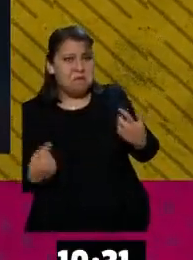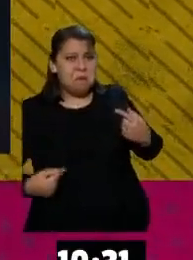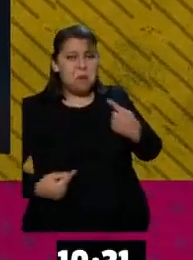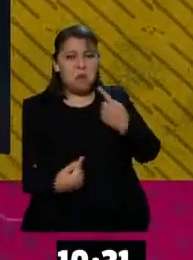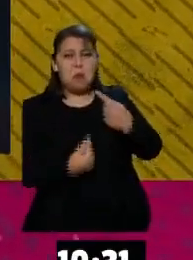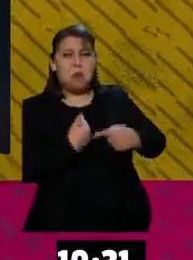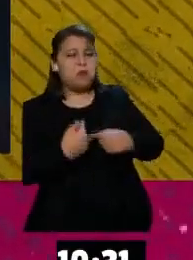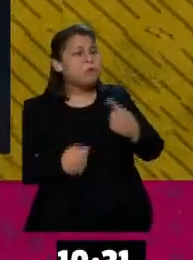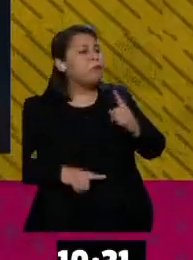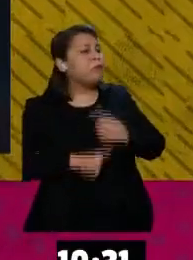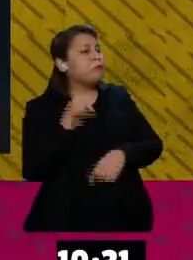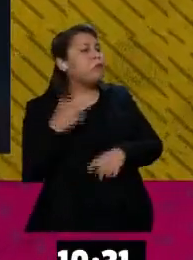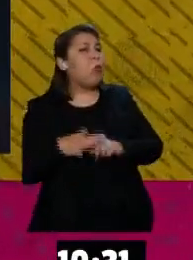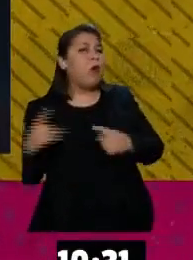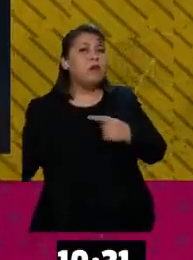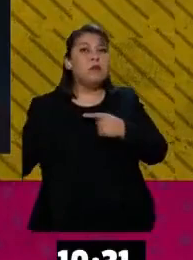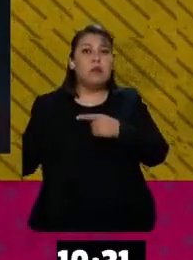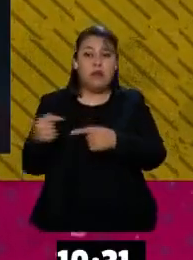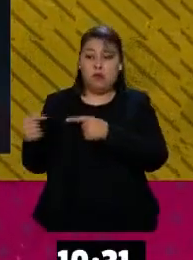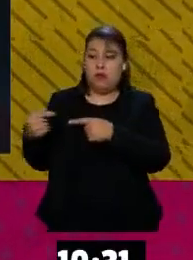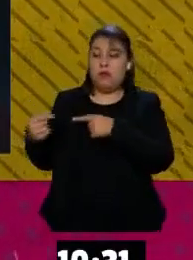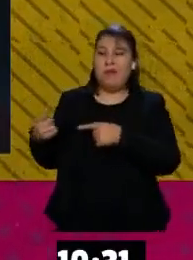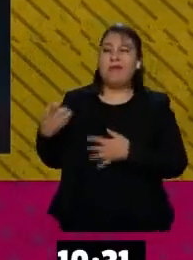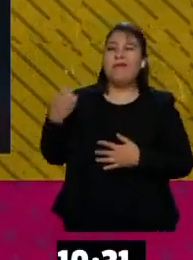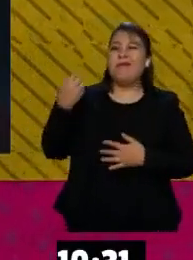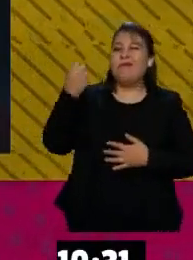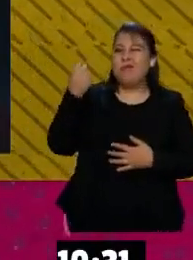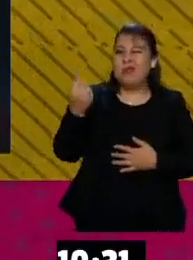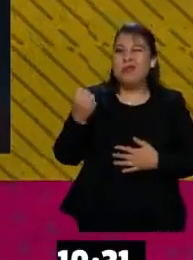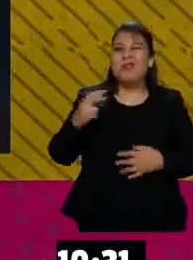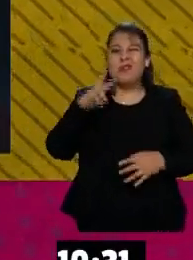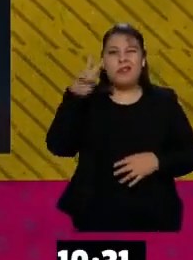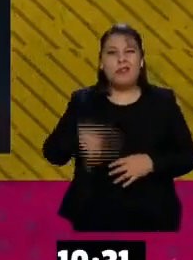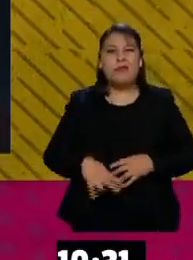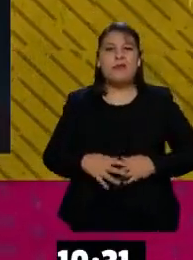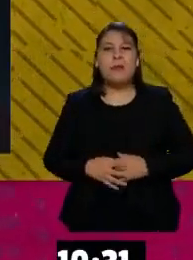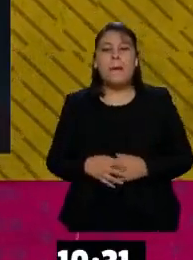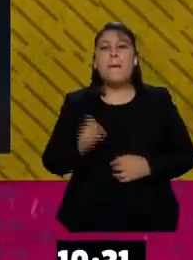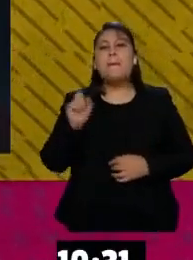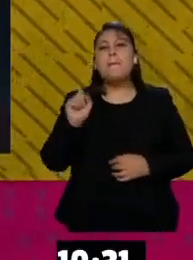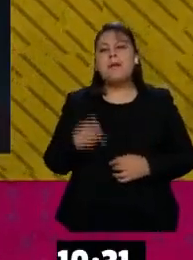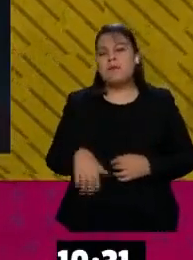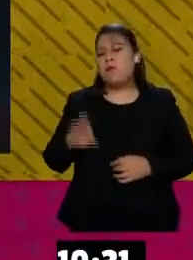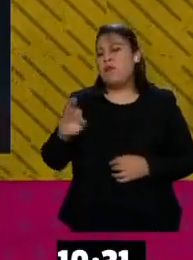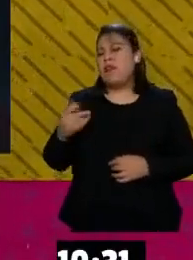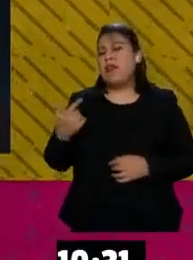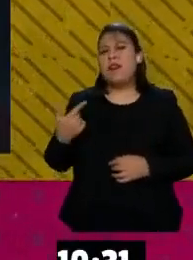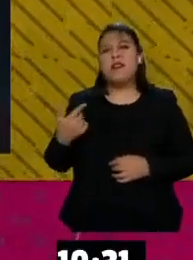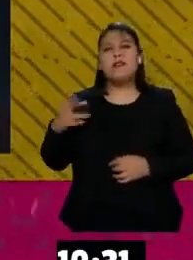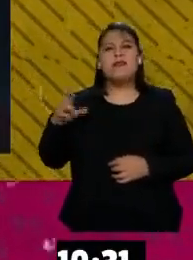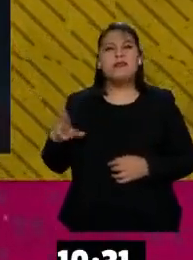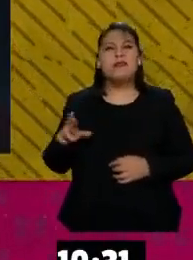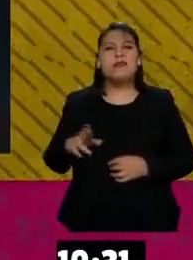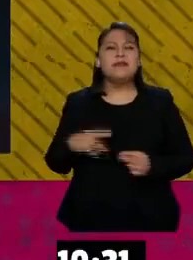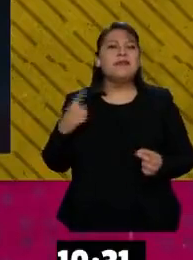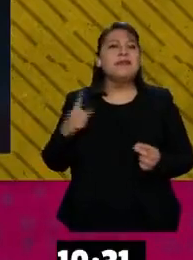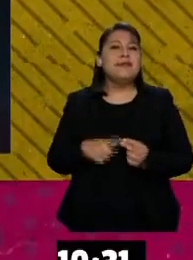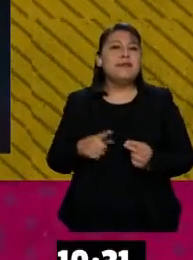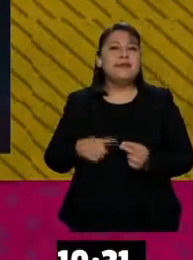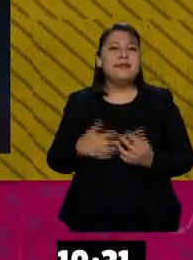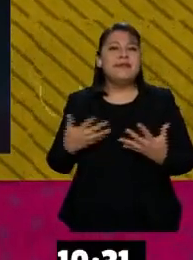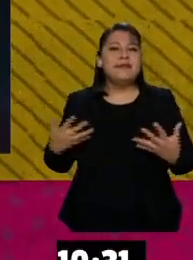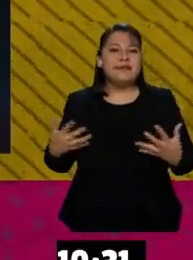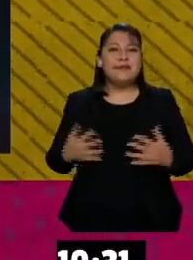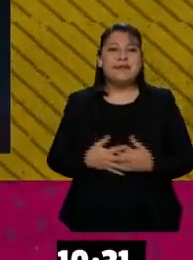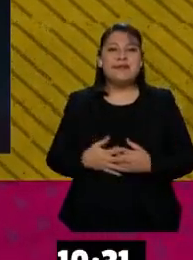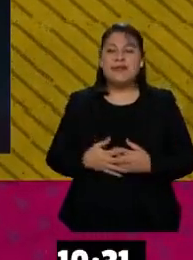presidente hasta que lo logró destituir. Es un caso muy similar al que presenta el fiscal con el que era titular de la